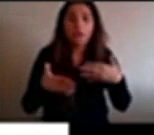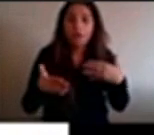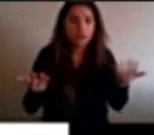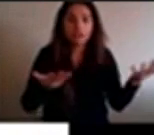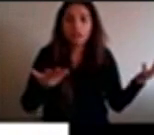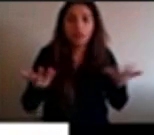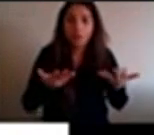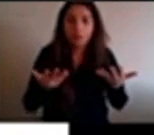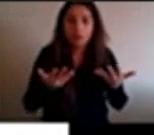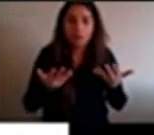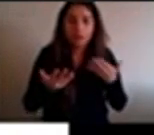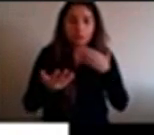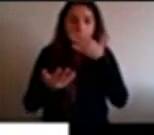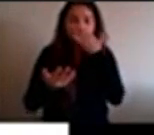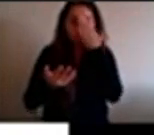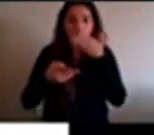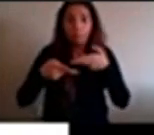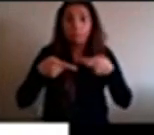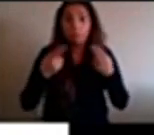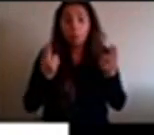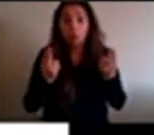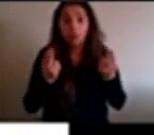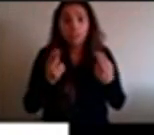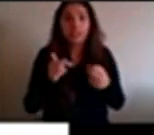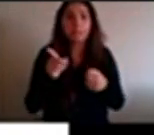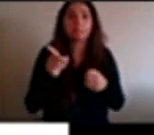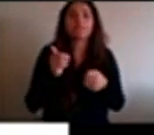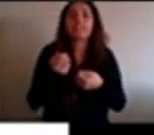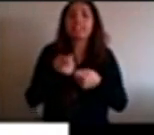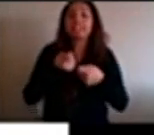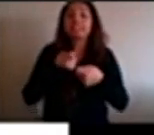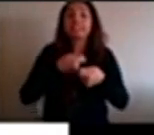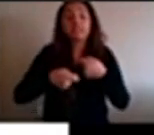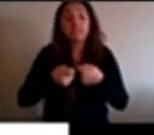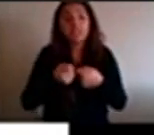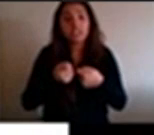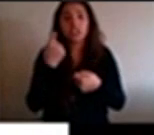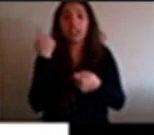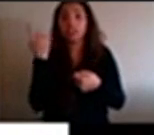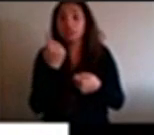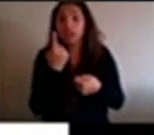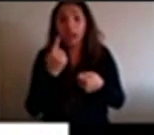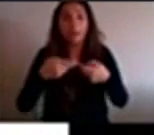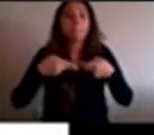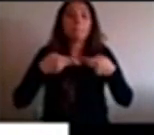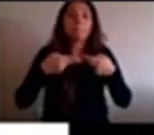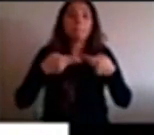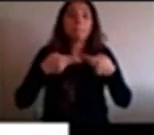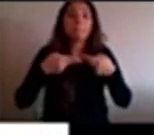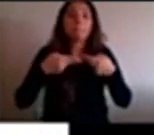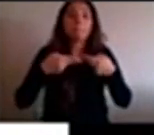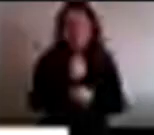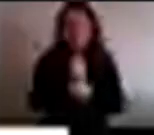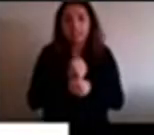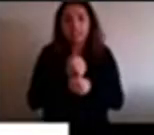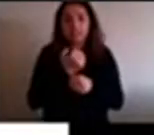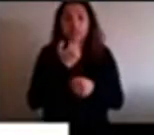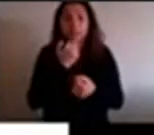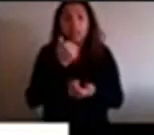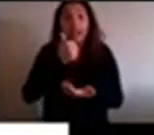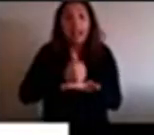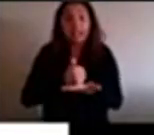empleo, del Servicio Nacional de Aprendizaje SENA, a través de la Agencia Pública de Empleo, de las alcaldías, de las